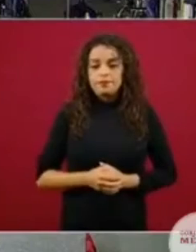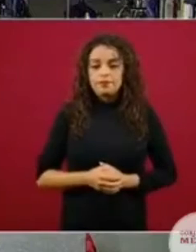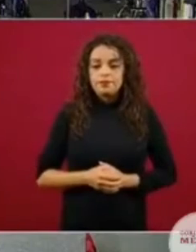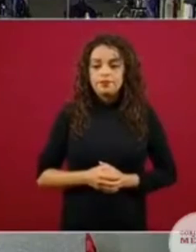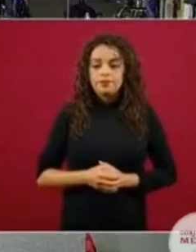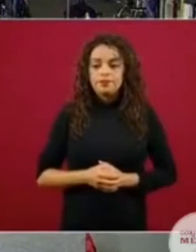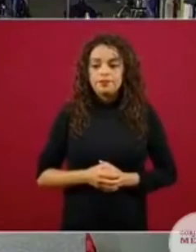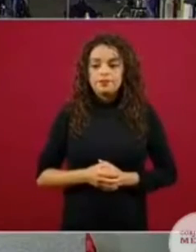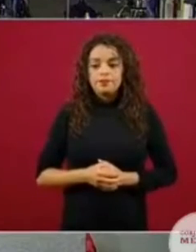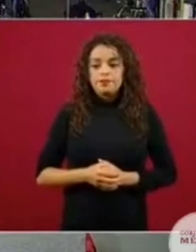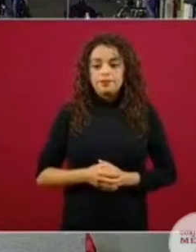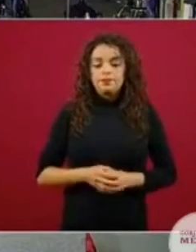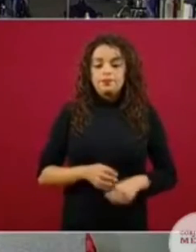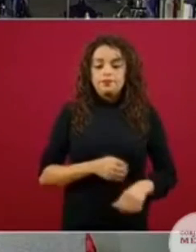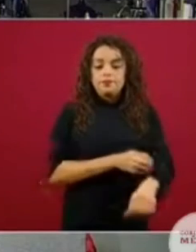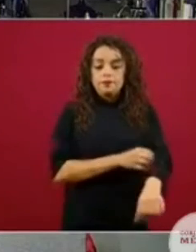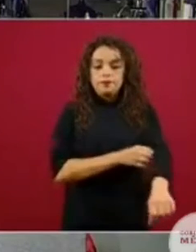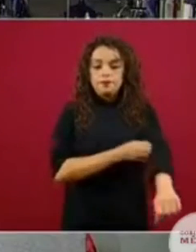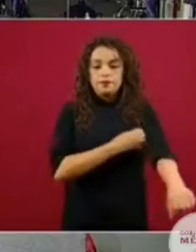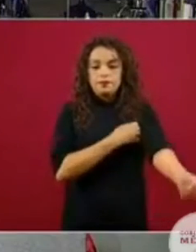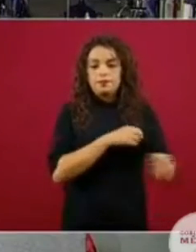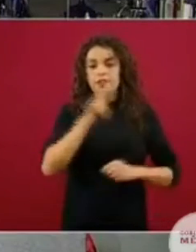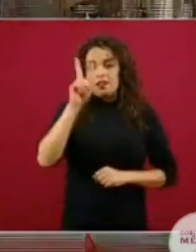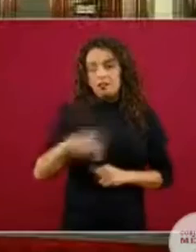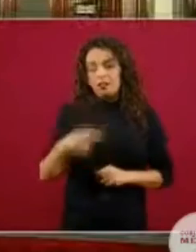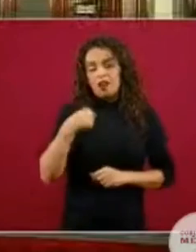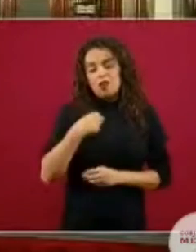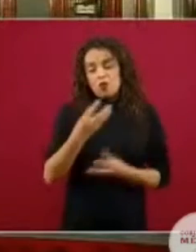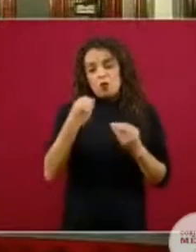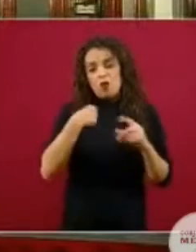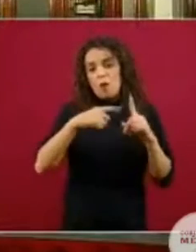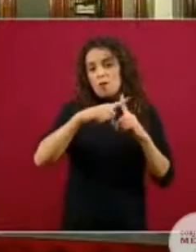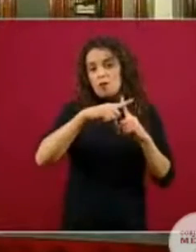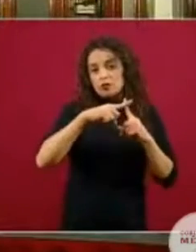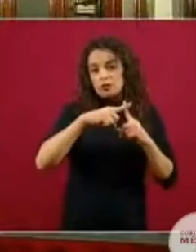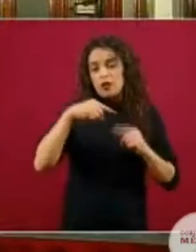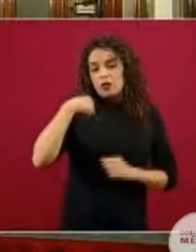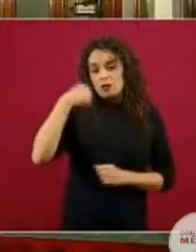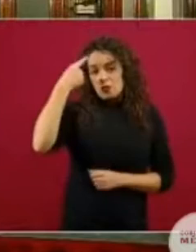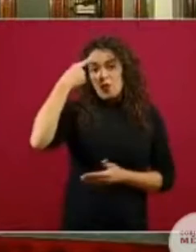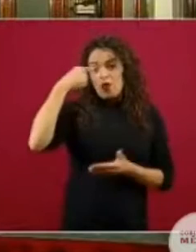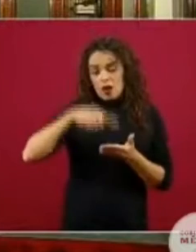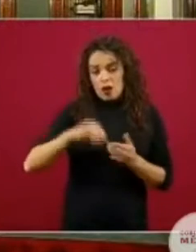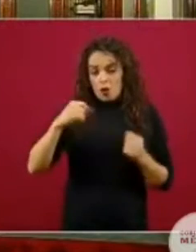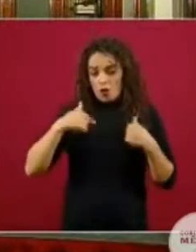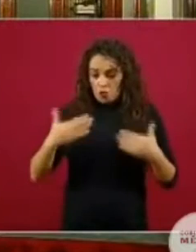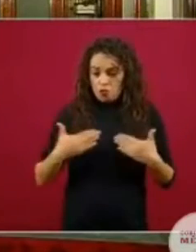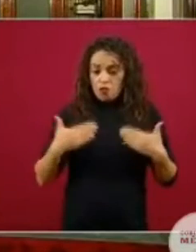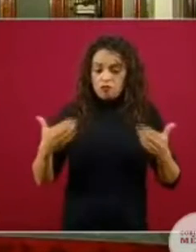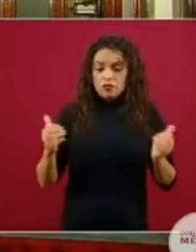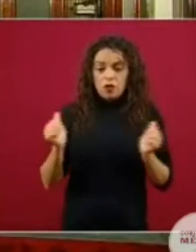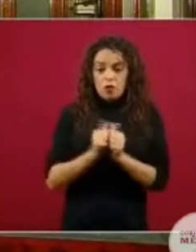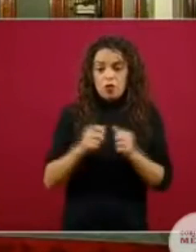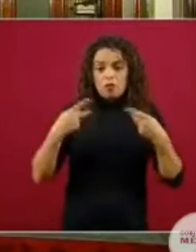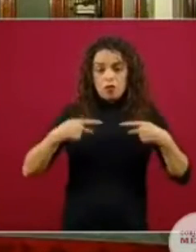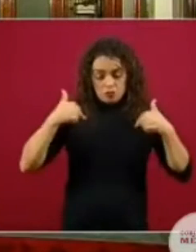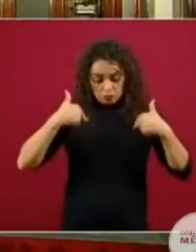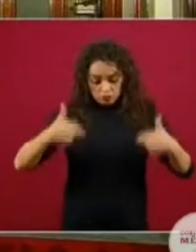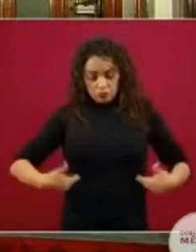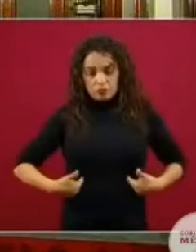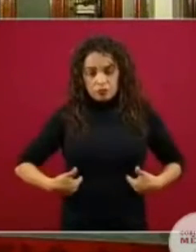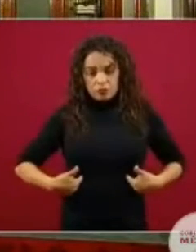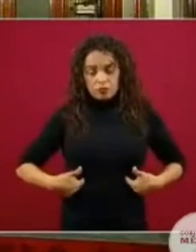y eso yo soy muy optimista yo creo en el ser humano sé que se vuelven algunos